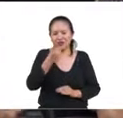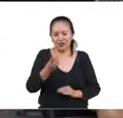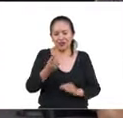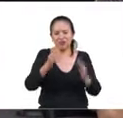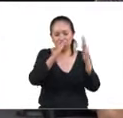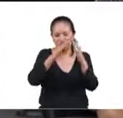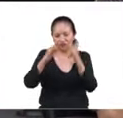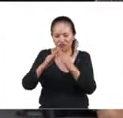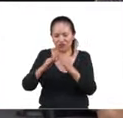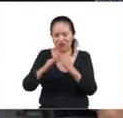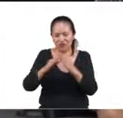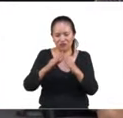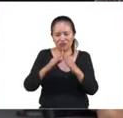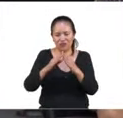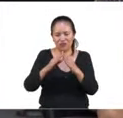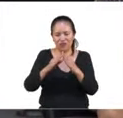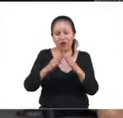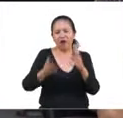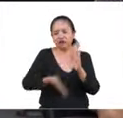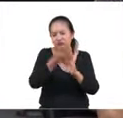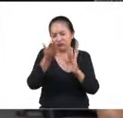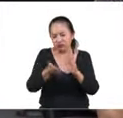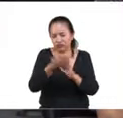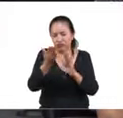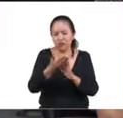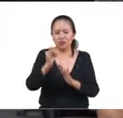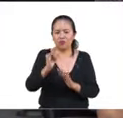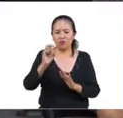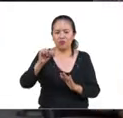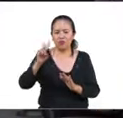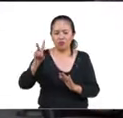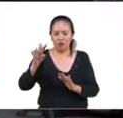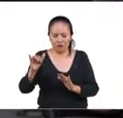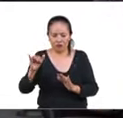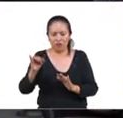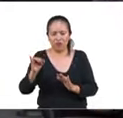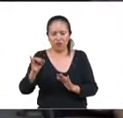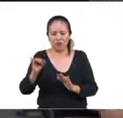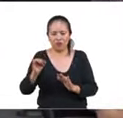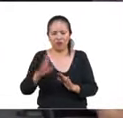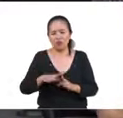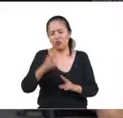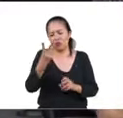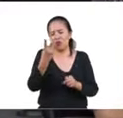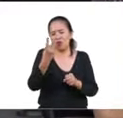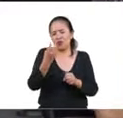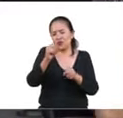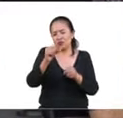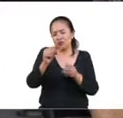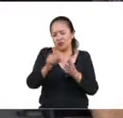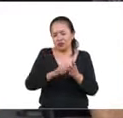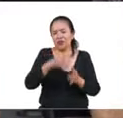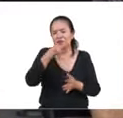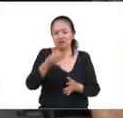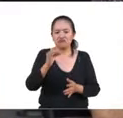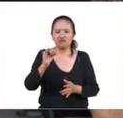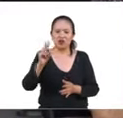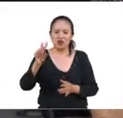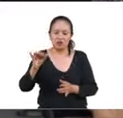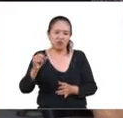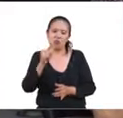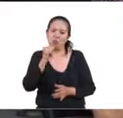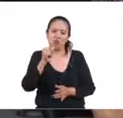van a ser reconstruidas por el INVI. Entonces, dos preguntas muy concretas. Una, nos comentan que a 2 meses de este anuncio, el INVI todavía no los ha